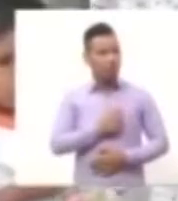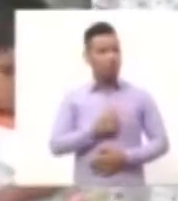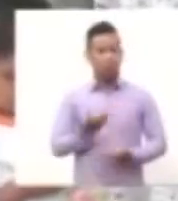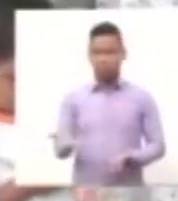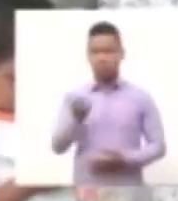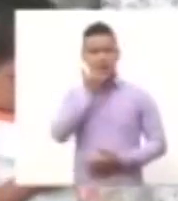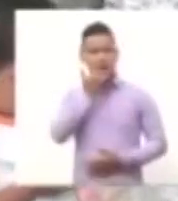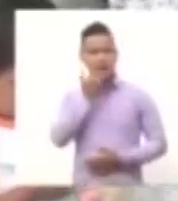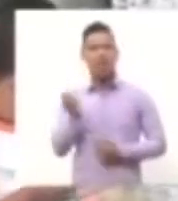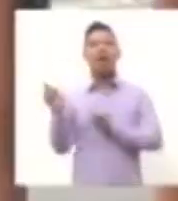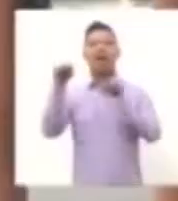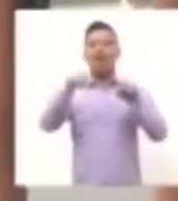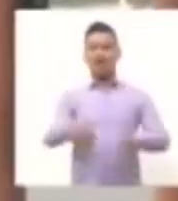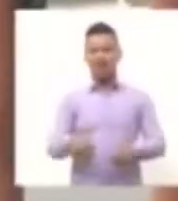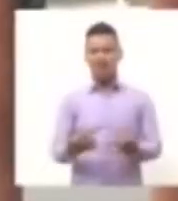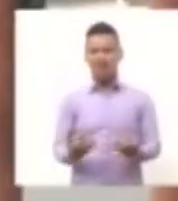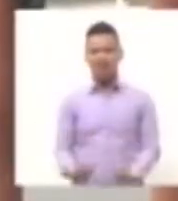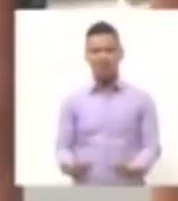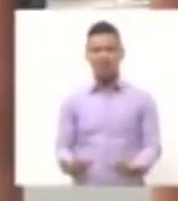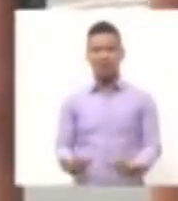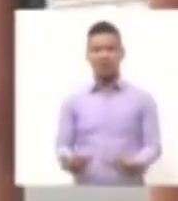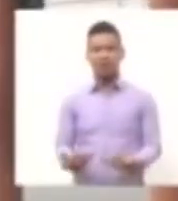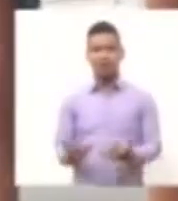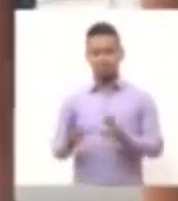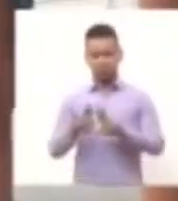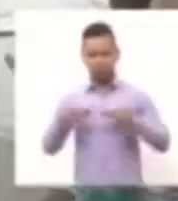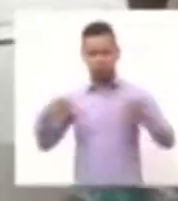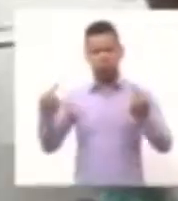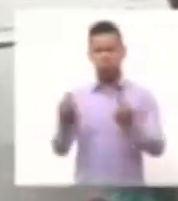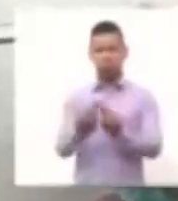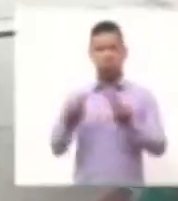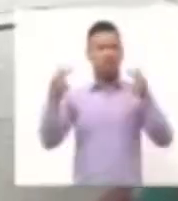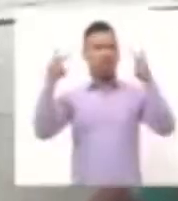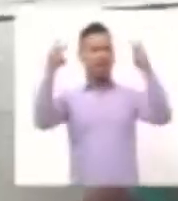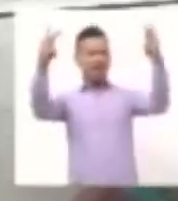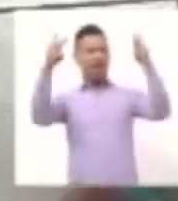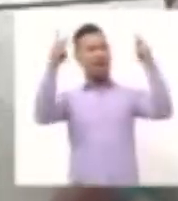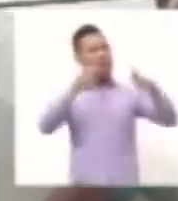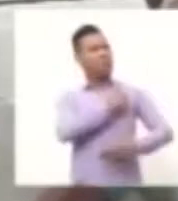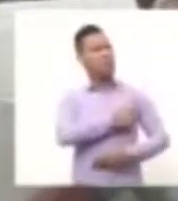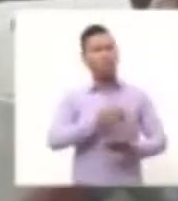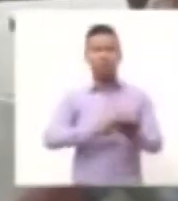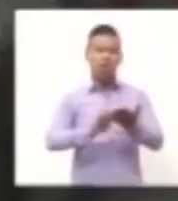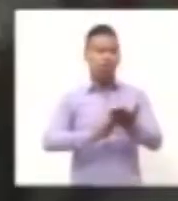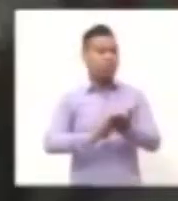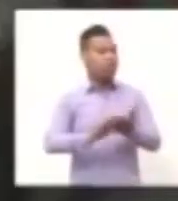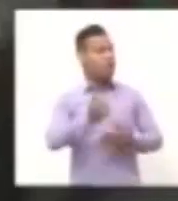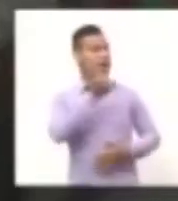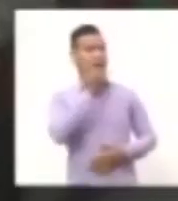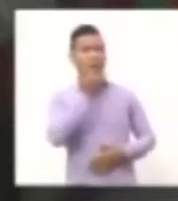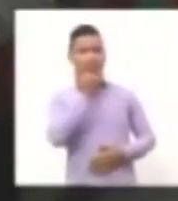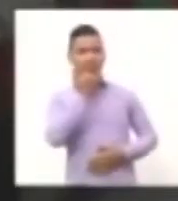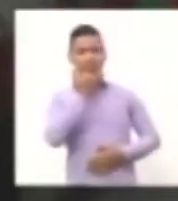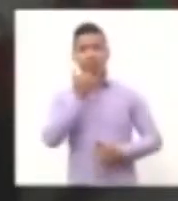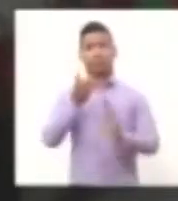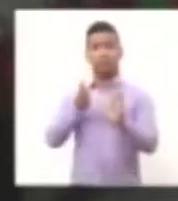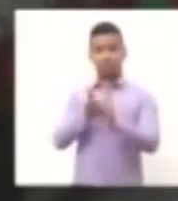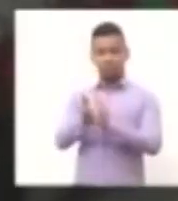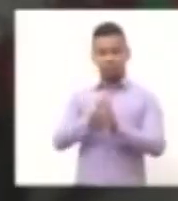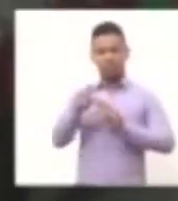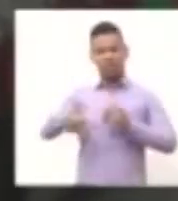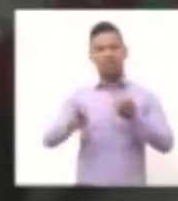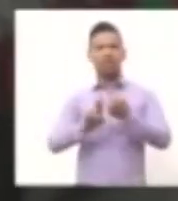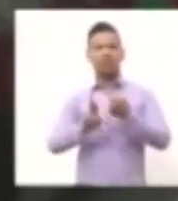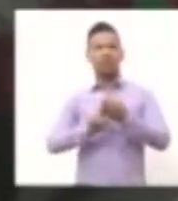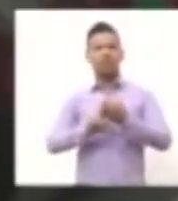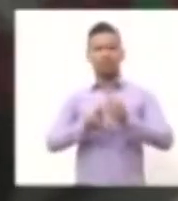Al cierre de la edición, las autoridades se reunían con una comisión de los manifestantes para buscarle una salida a la crisis. La información desde Riohacha, con Yuri